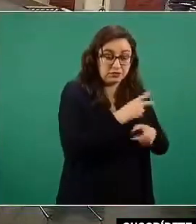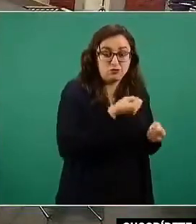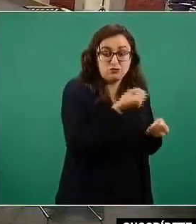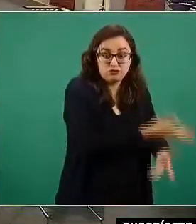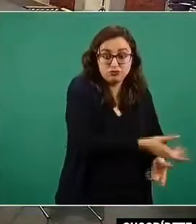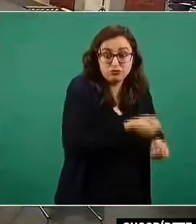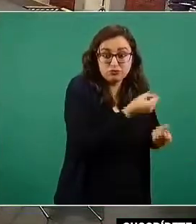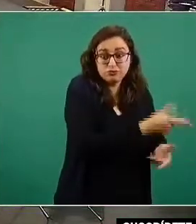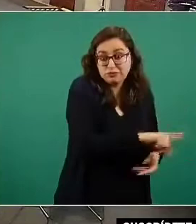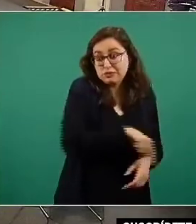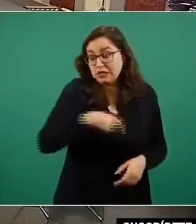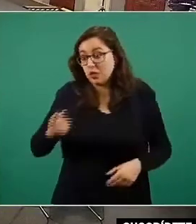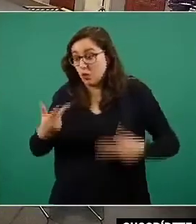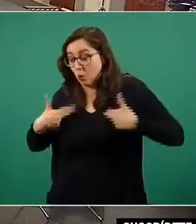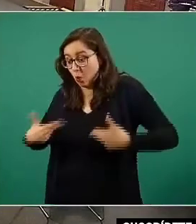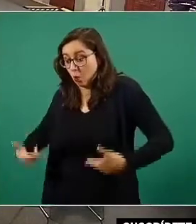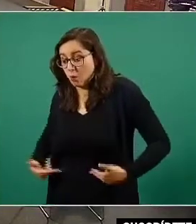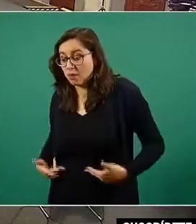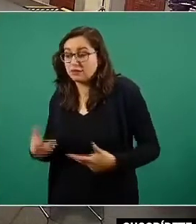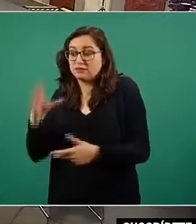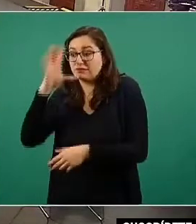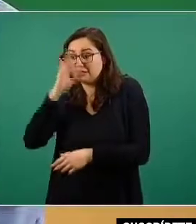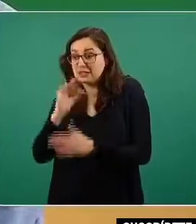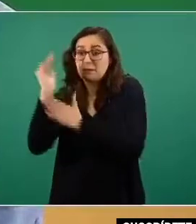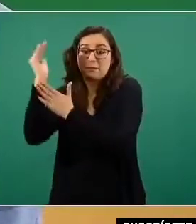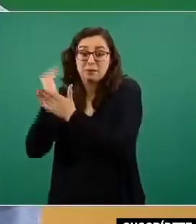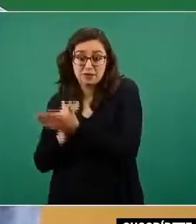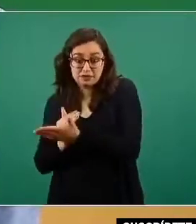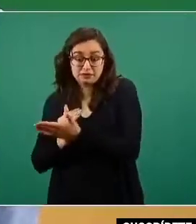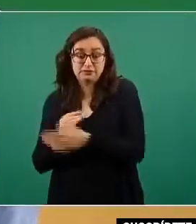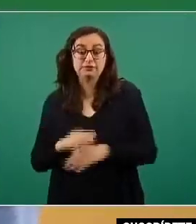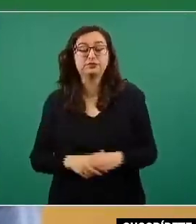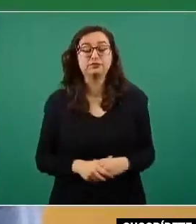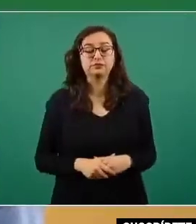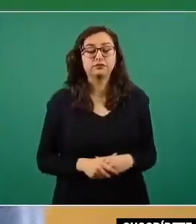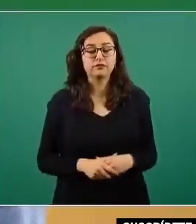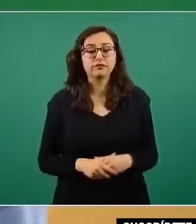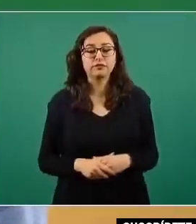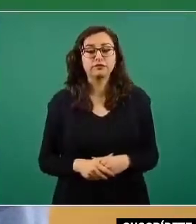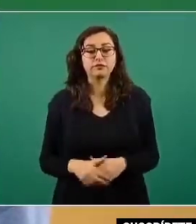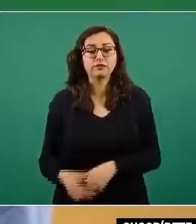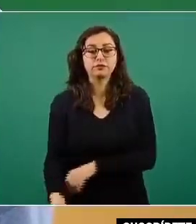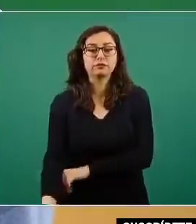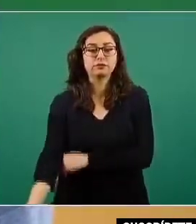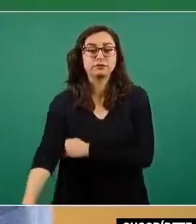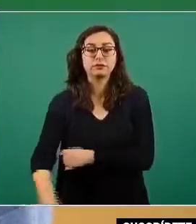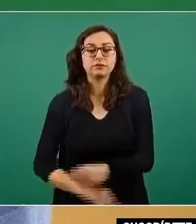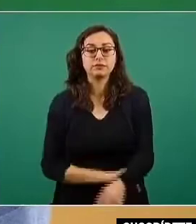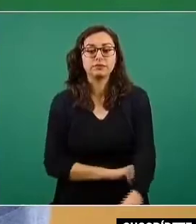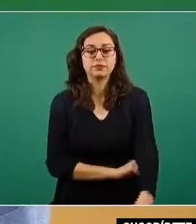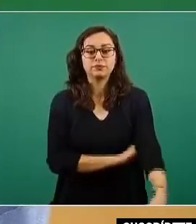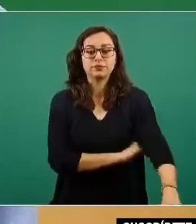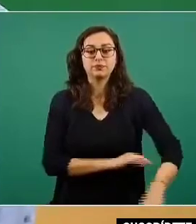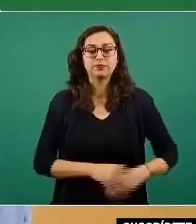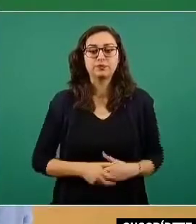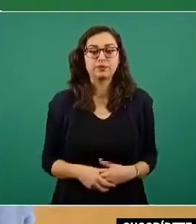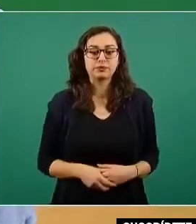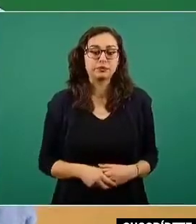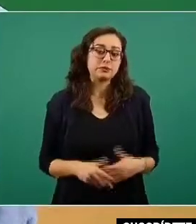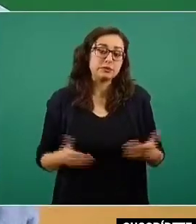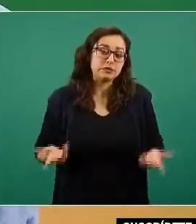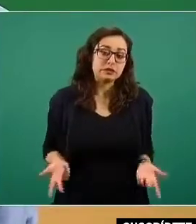oxígeno medicinal. Déjeme, le completo la idea. Está por salir seguramente en las